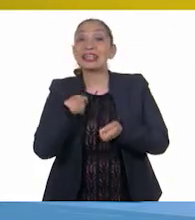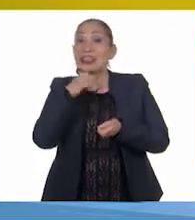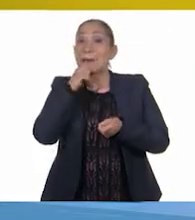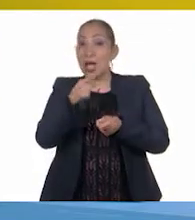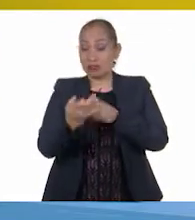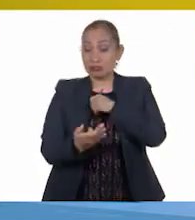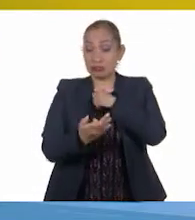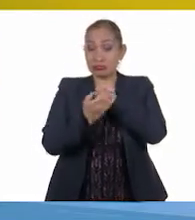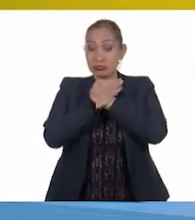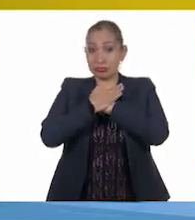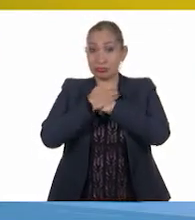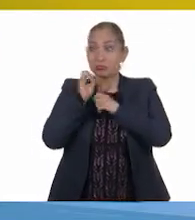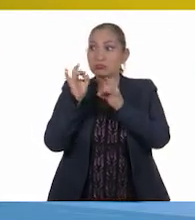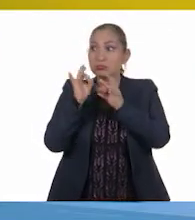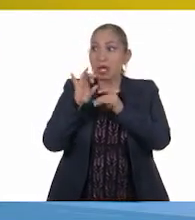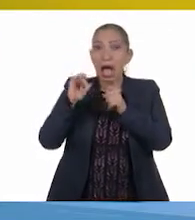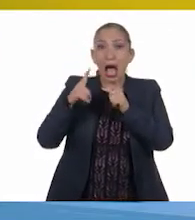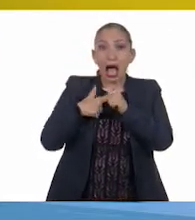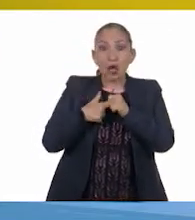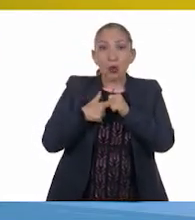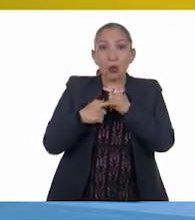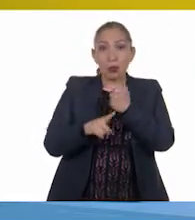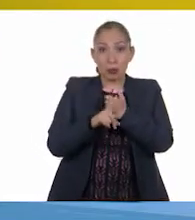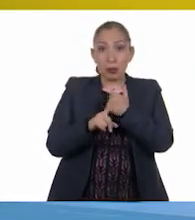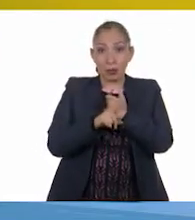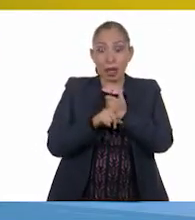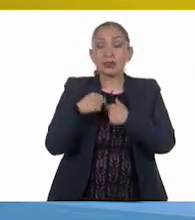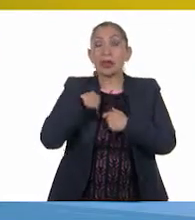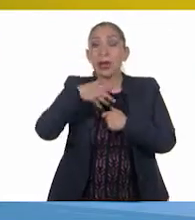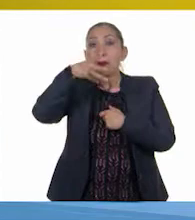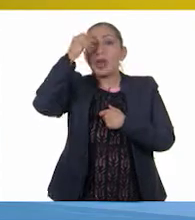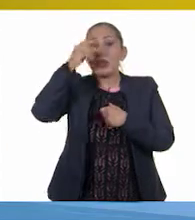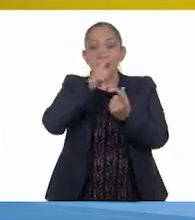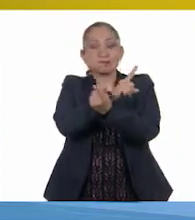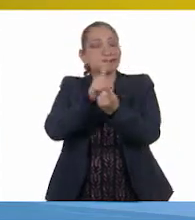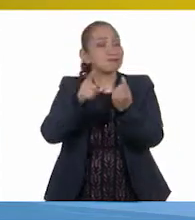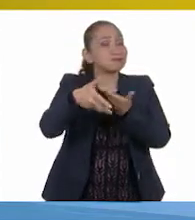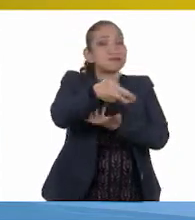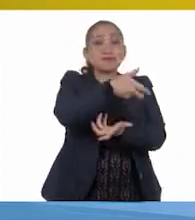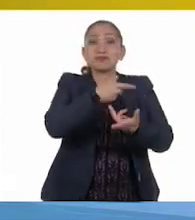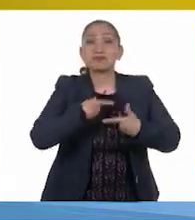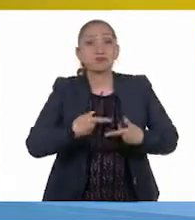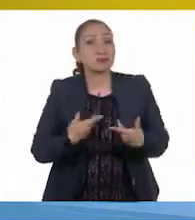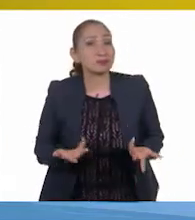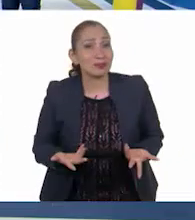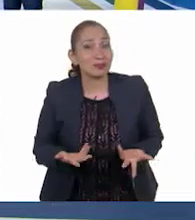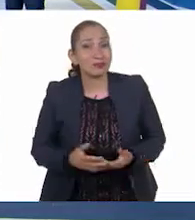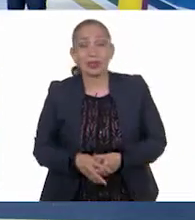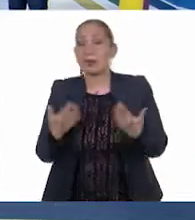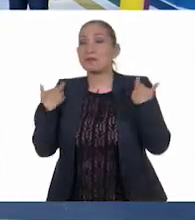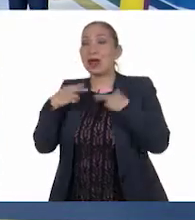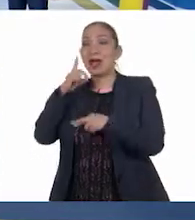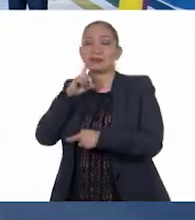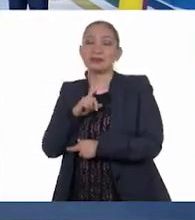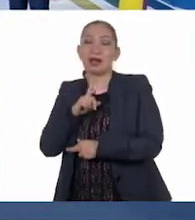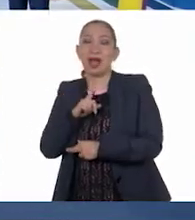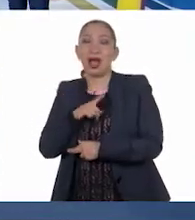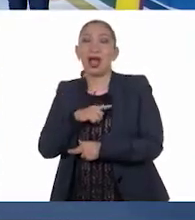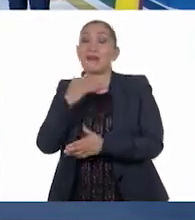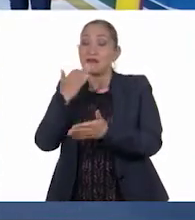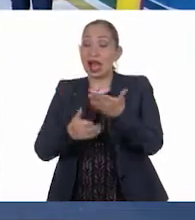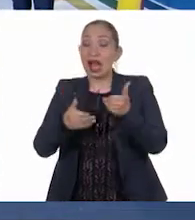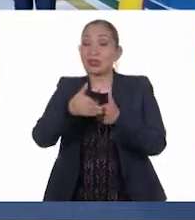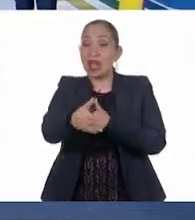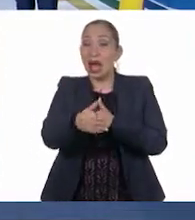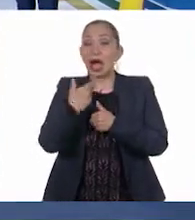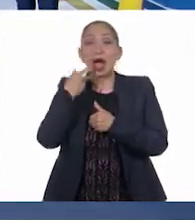además de protegernos ante una situación aflictiva, también aprendemos a convivir con los demás. Maestra Gaby, todavía nos falta